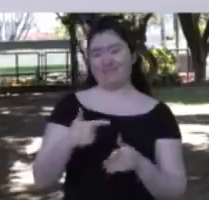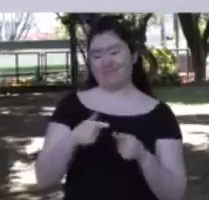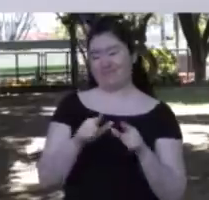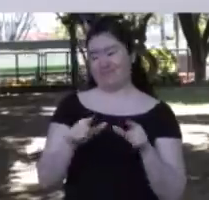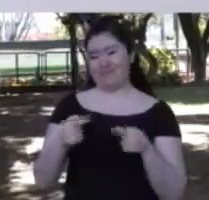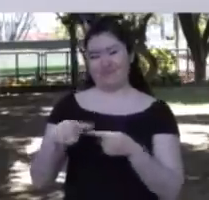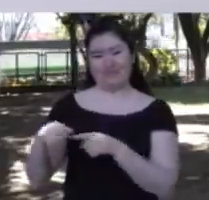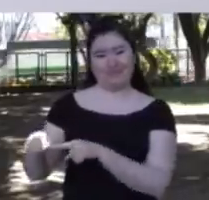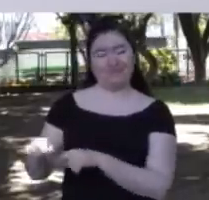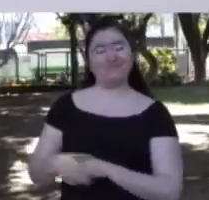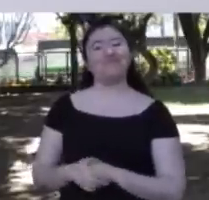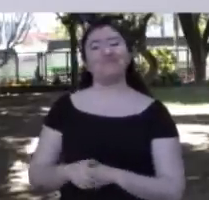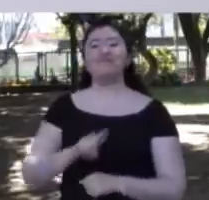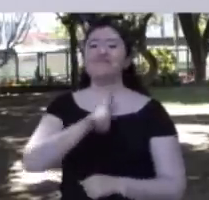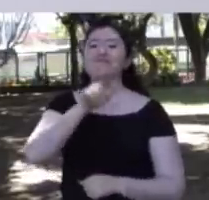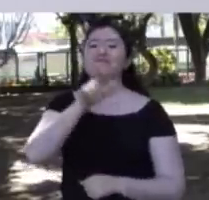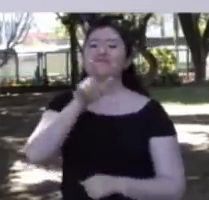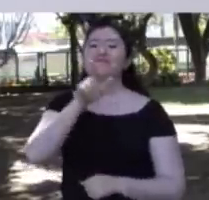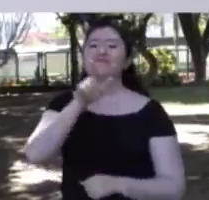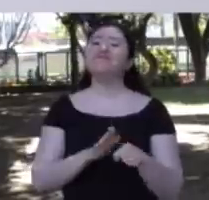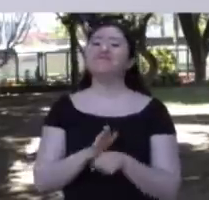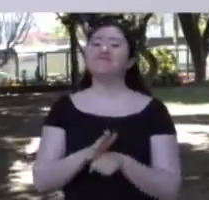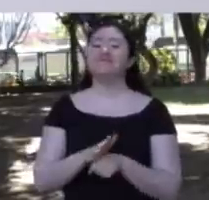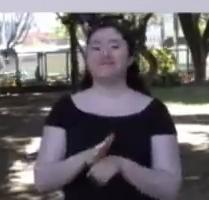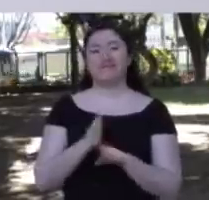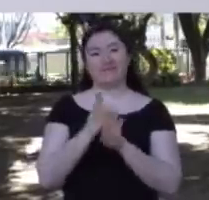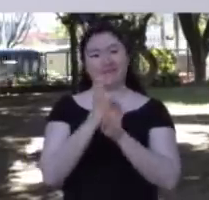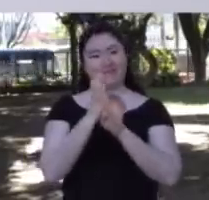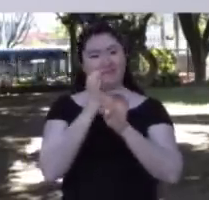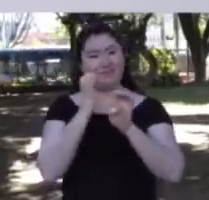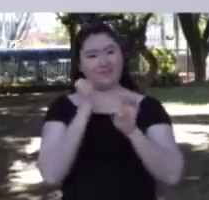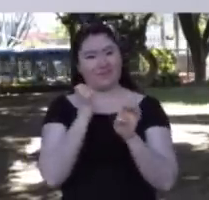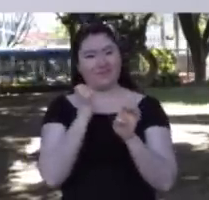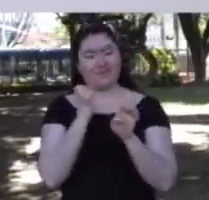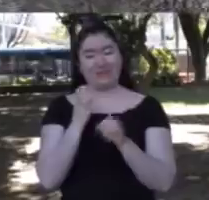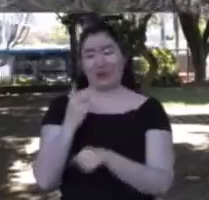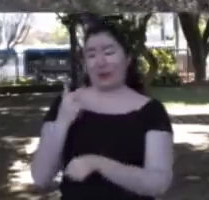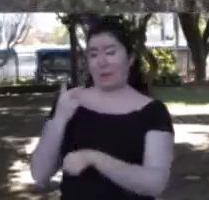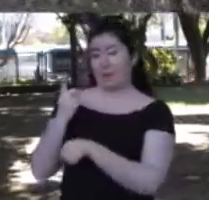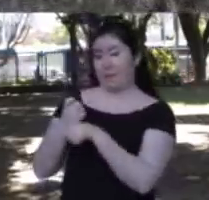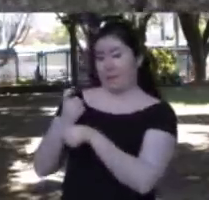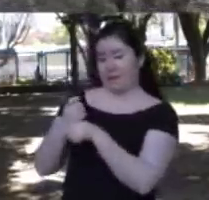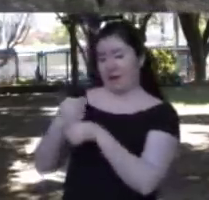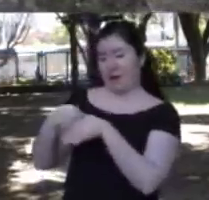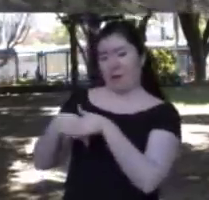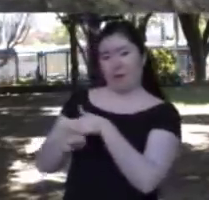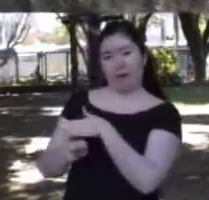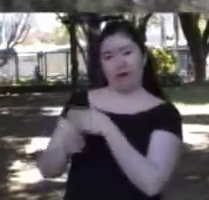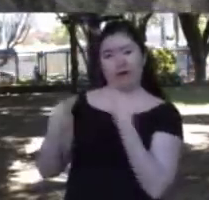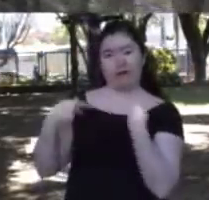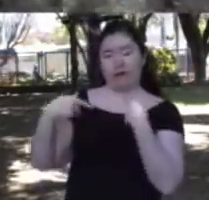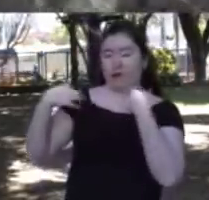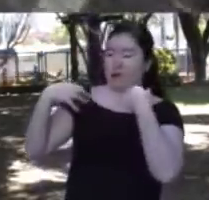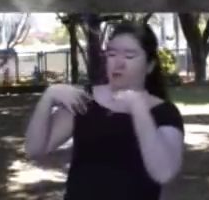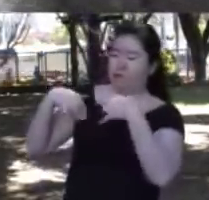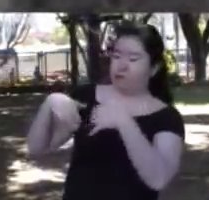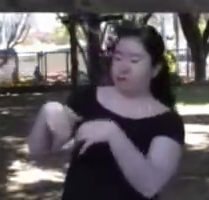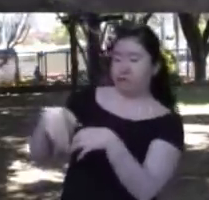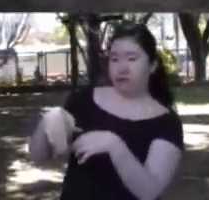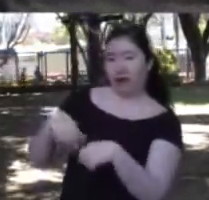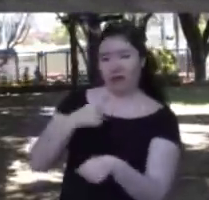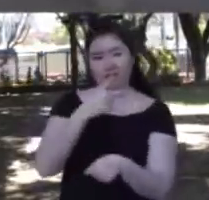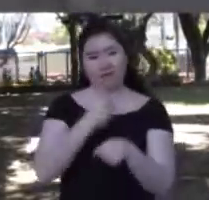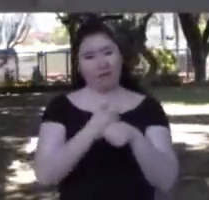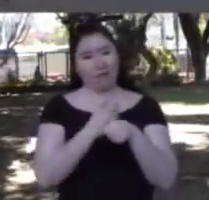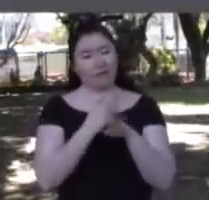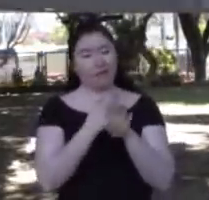Y después está el Metrobús, que es quien más número de pasajeros transporta después del metro de la Ciudad de México. Tomamos la decisión